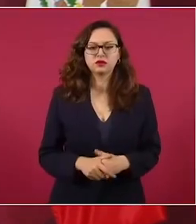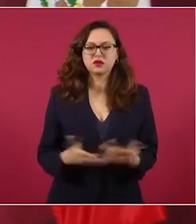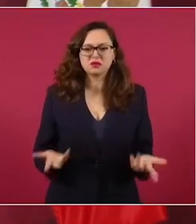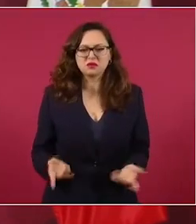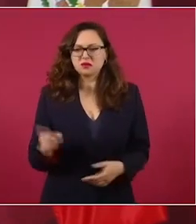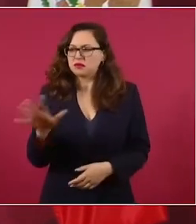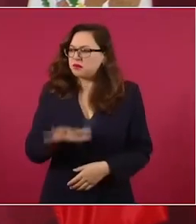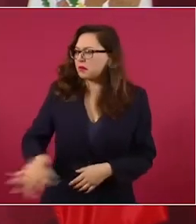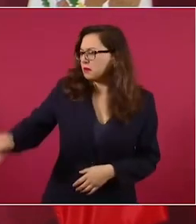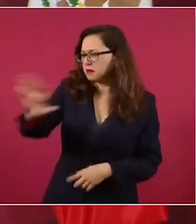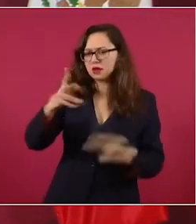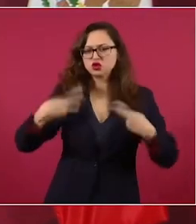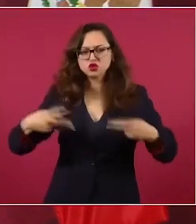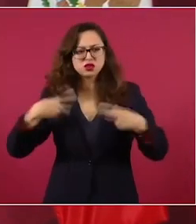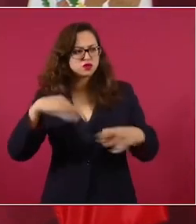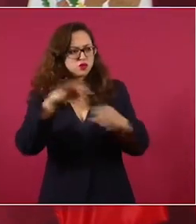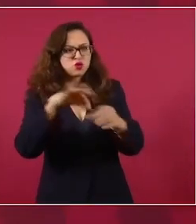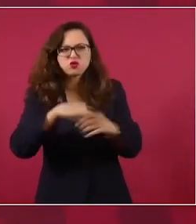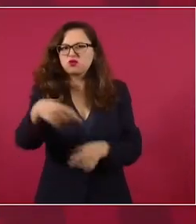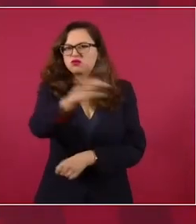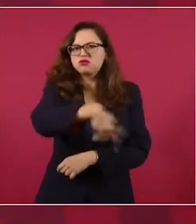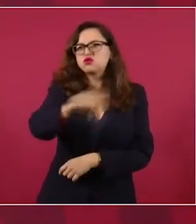González.